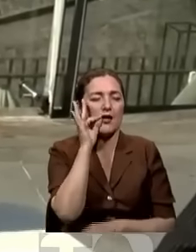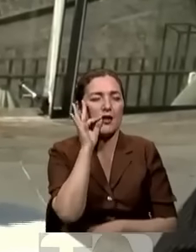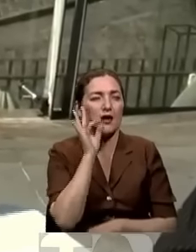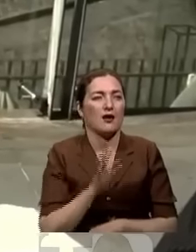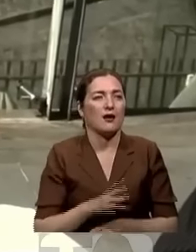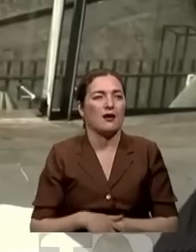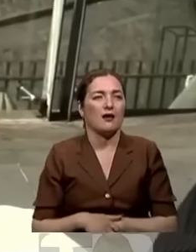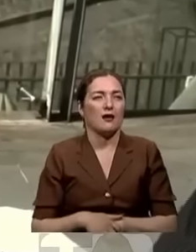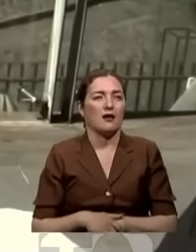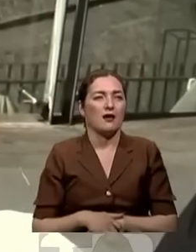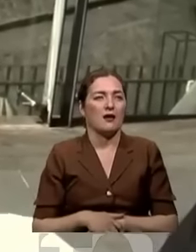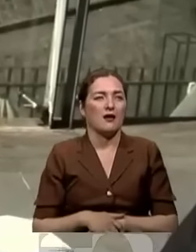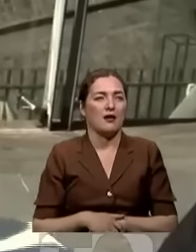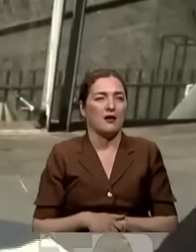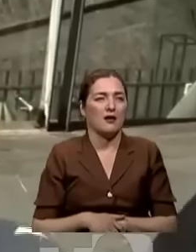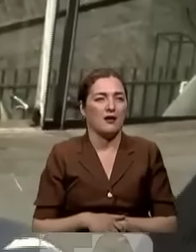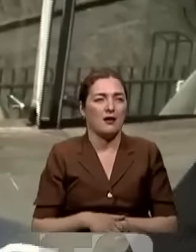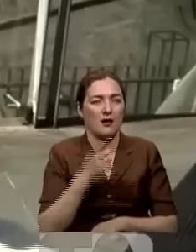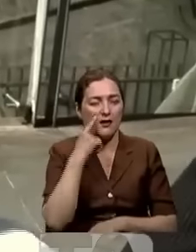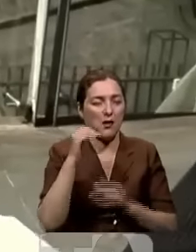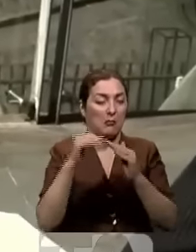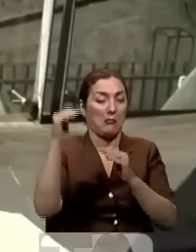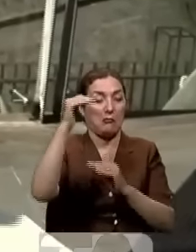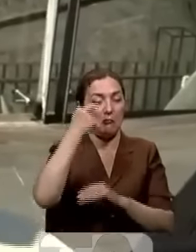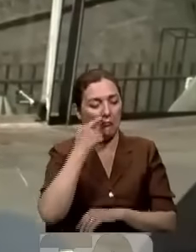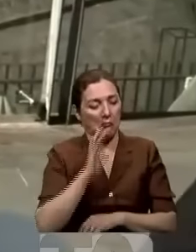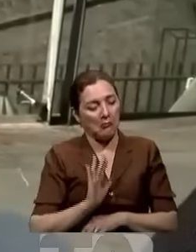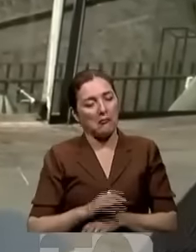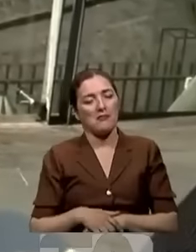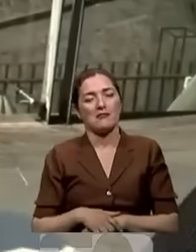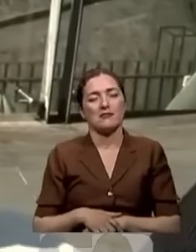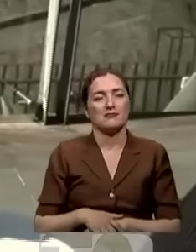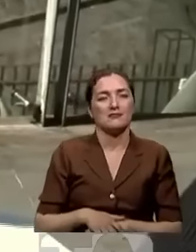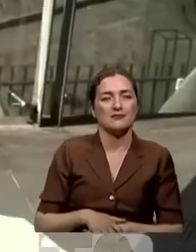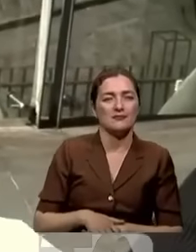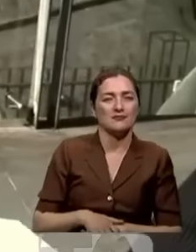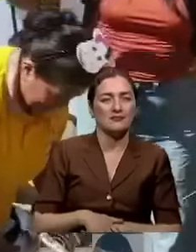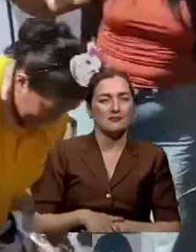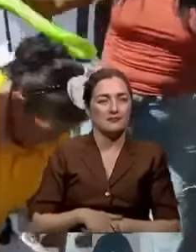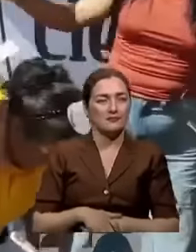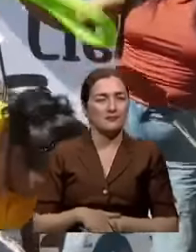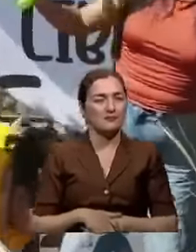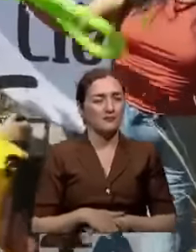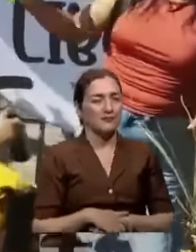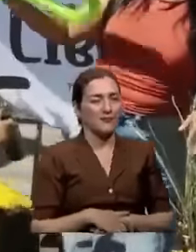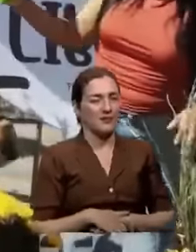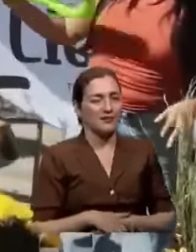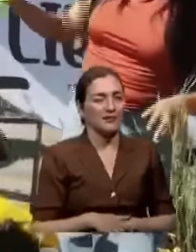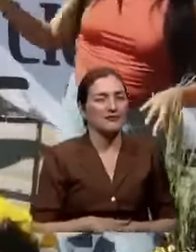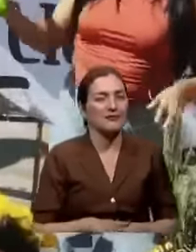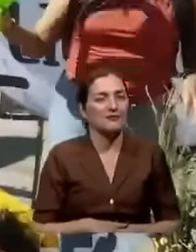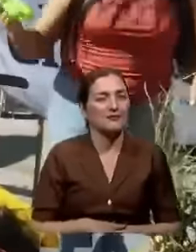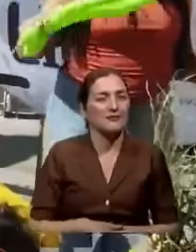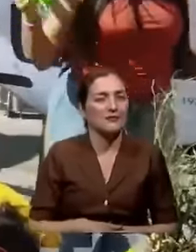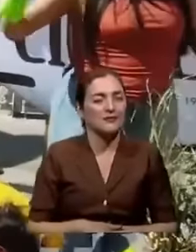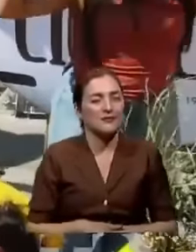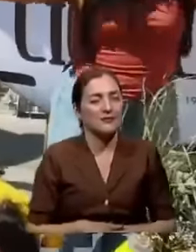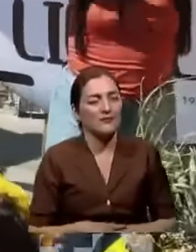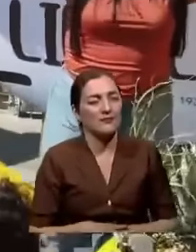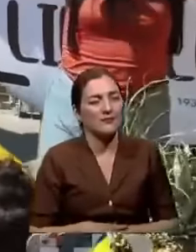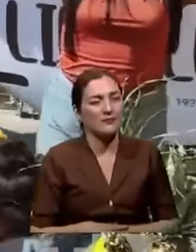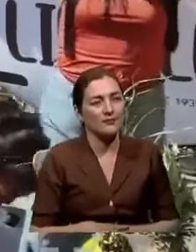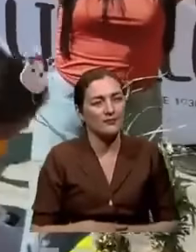decirles. Así que a ver qué les dicen acá. Se han guardado un poquito el relleno, Rafael. No, bueno, en realidad le subimos unos 10